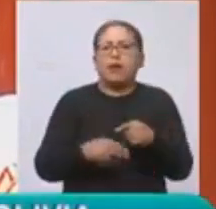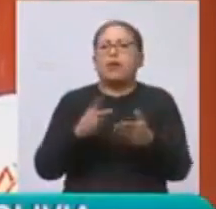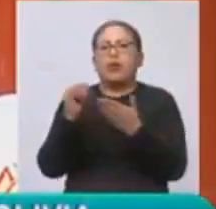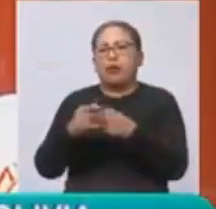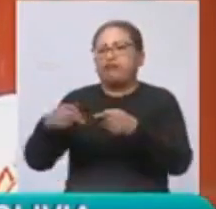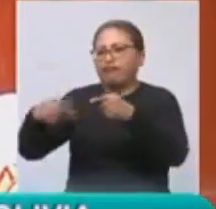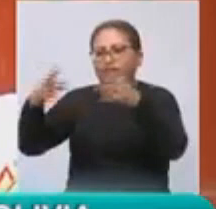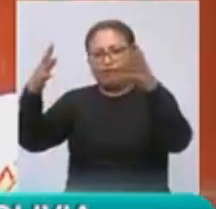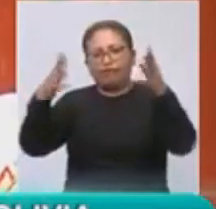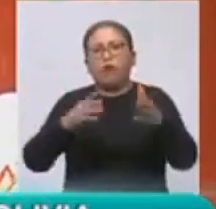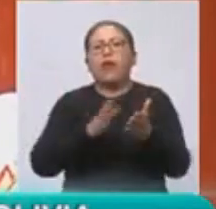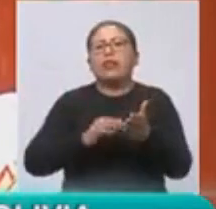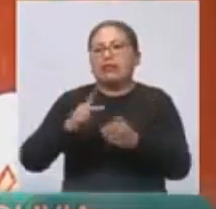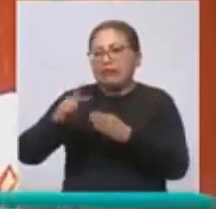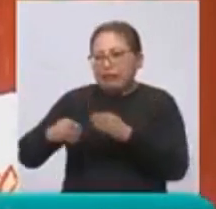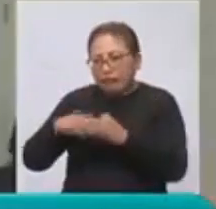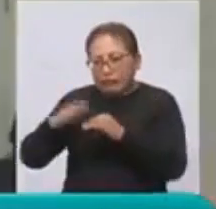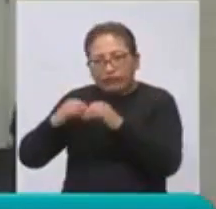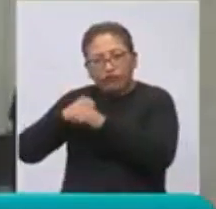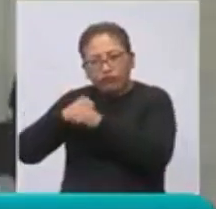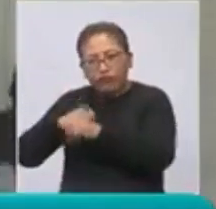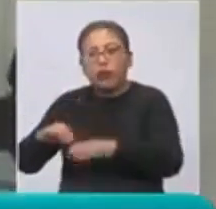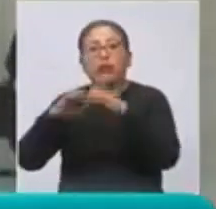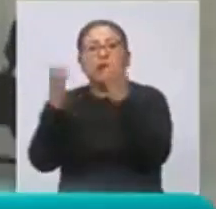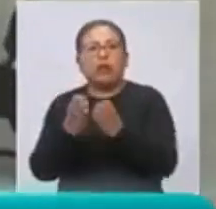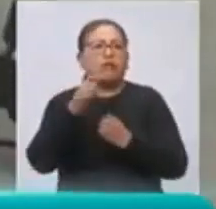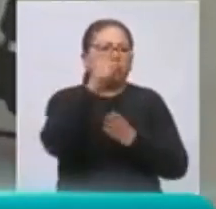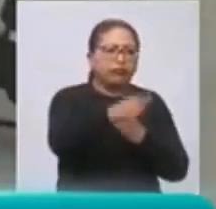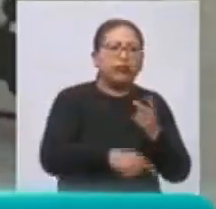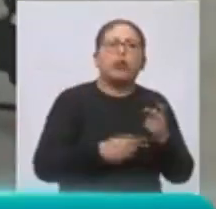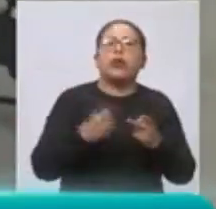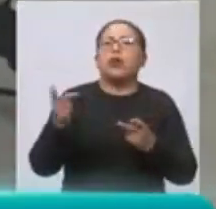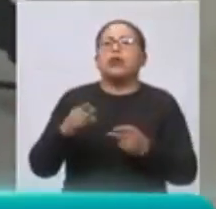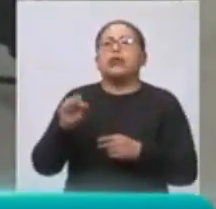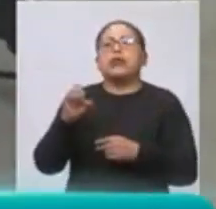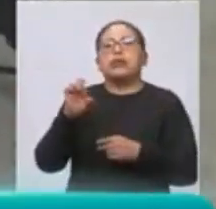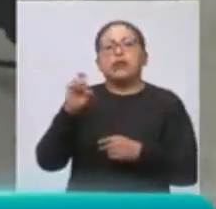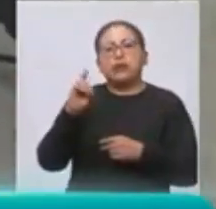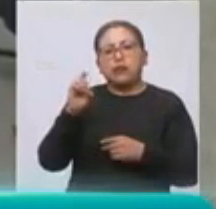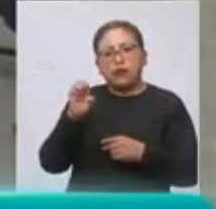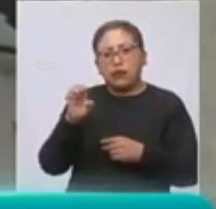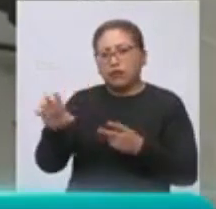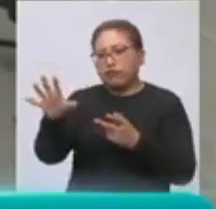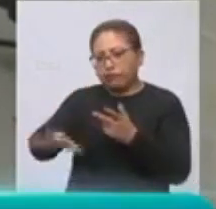por terminar. Aquí estábamos viendo el estadio acá. Tenemos una sede, me decían,